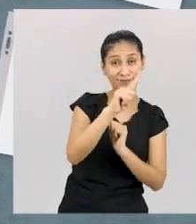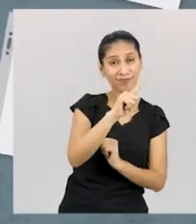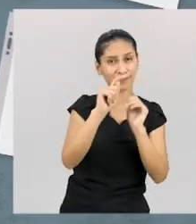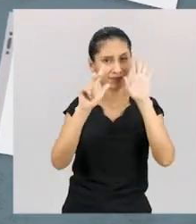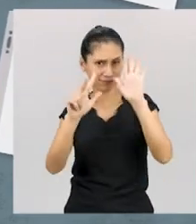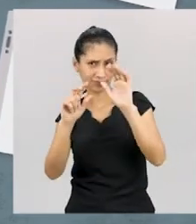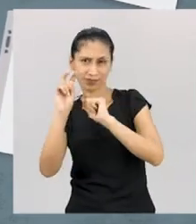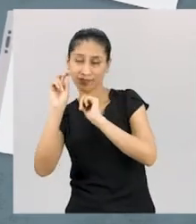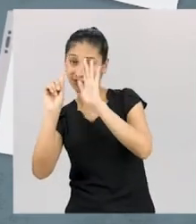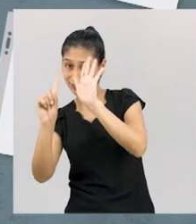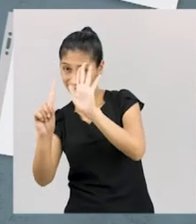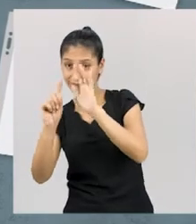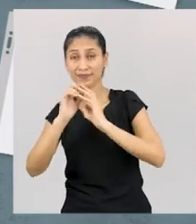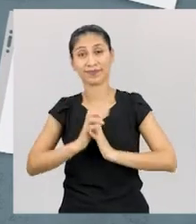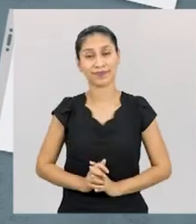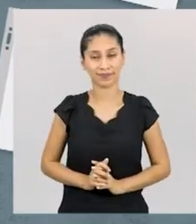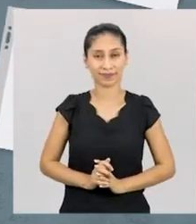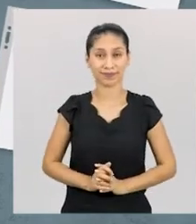que 186.